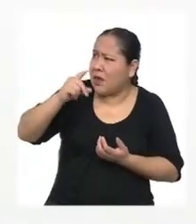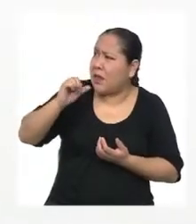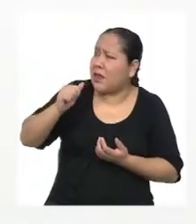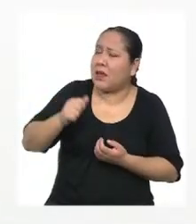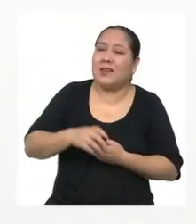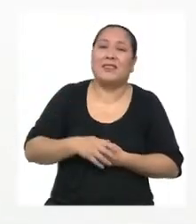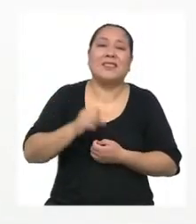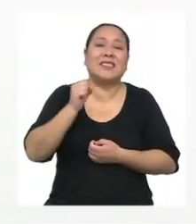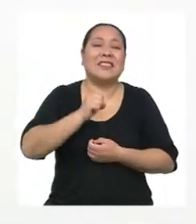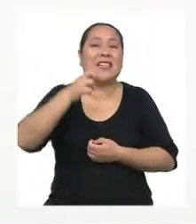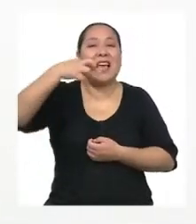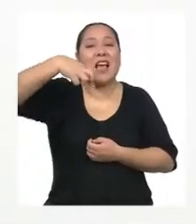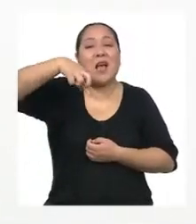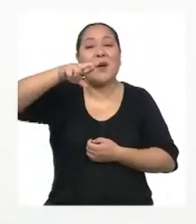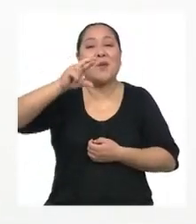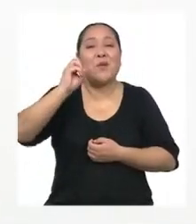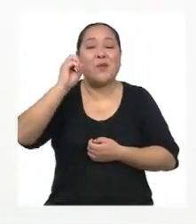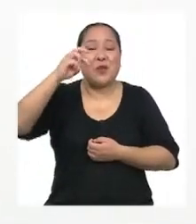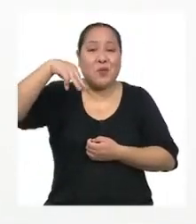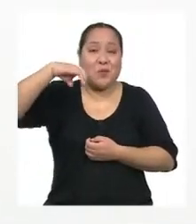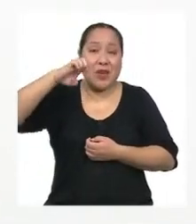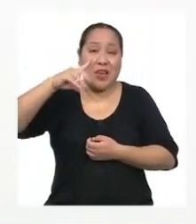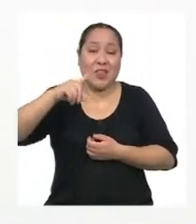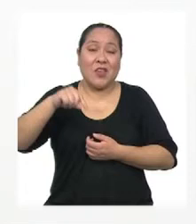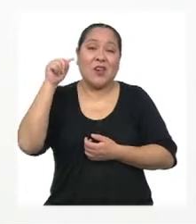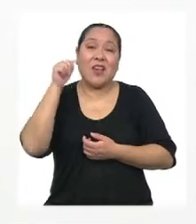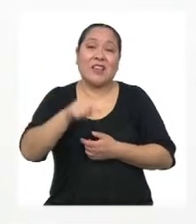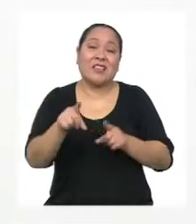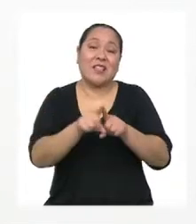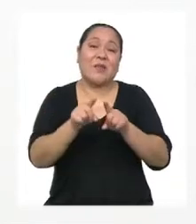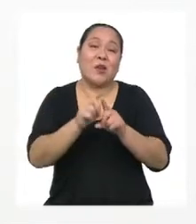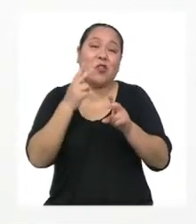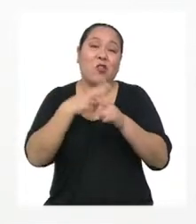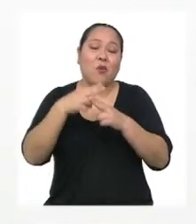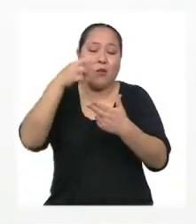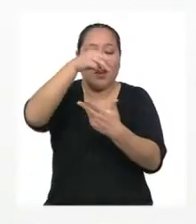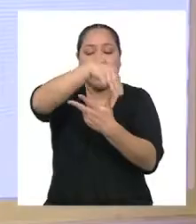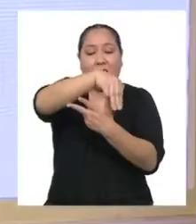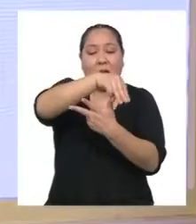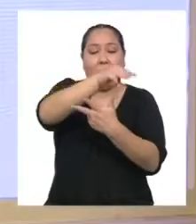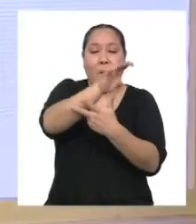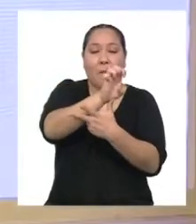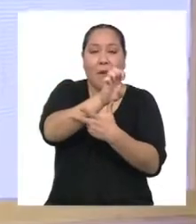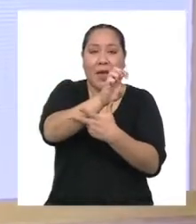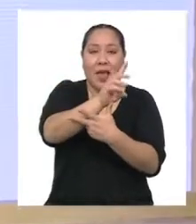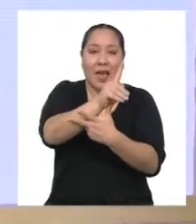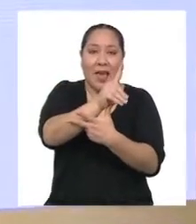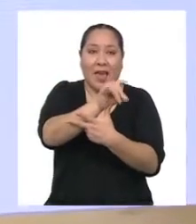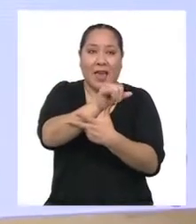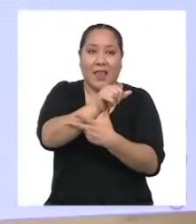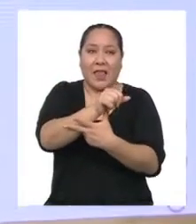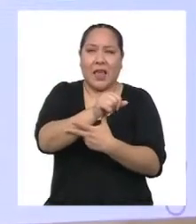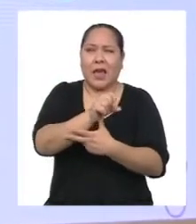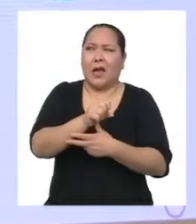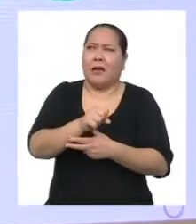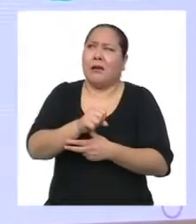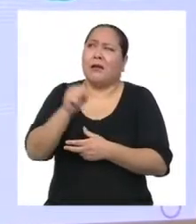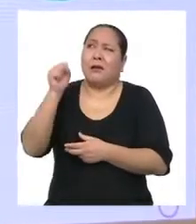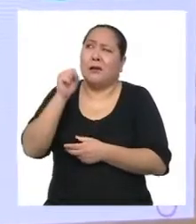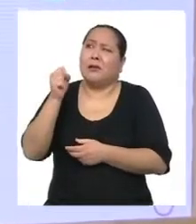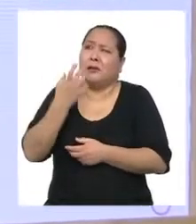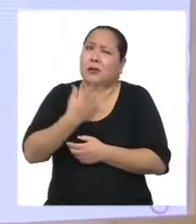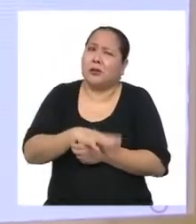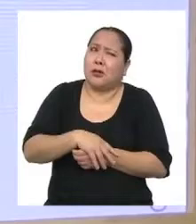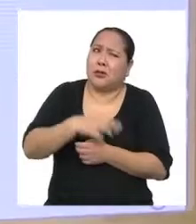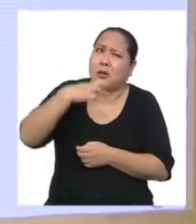promedio aritmético lo conocemos también como media aritmética o simplemente media. Claro, claro. La media se refiere